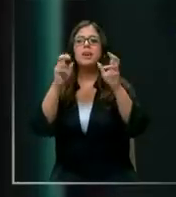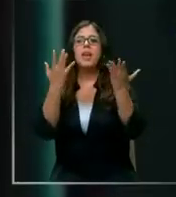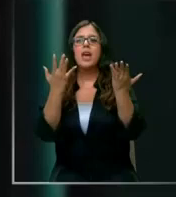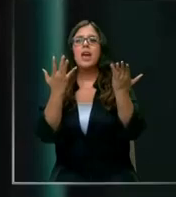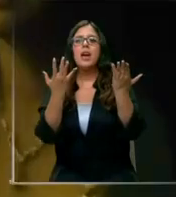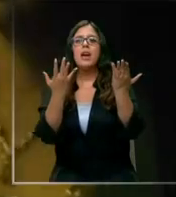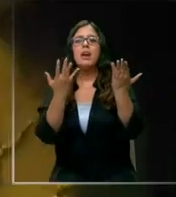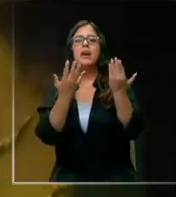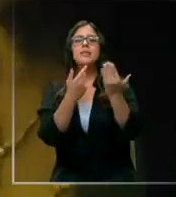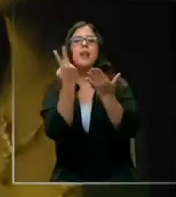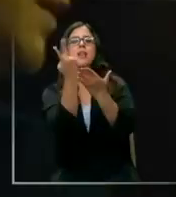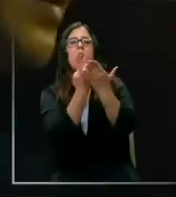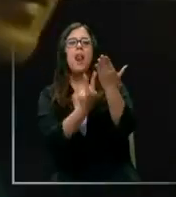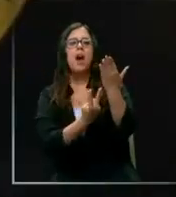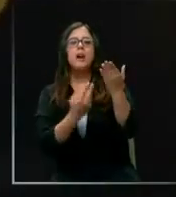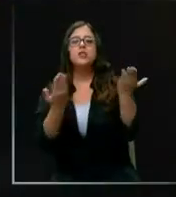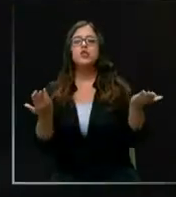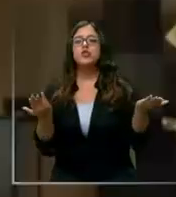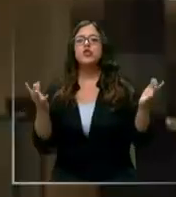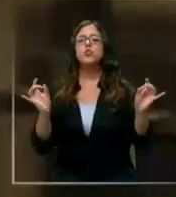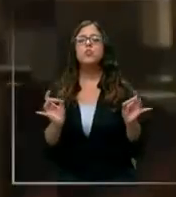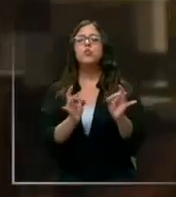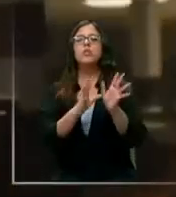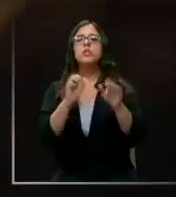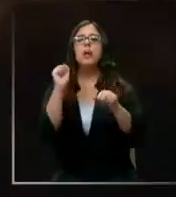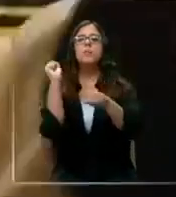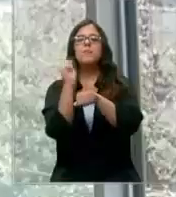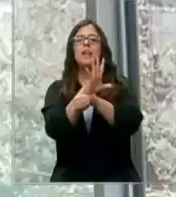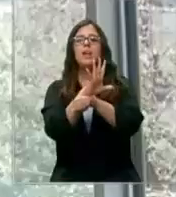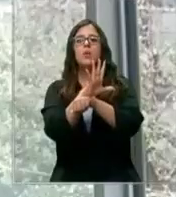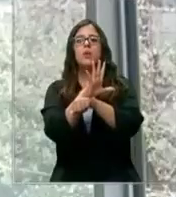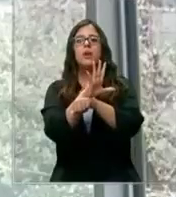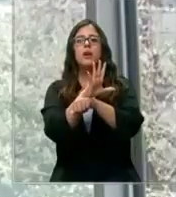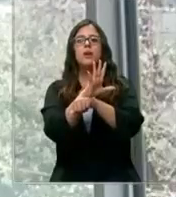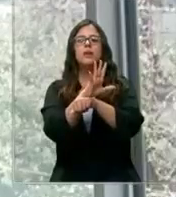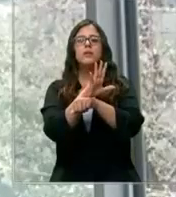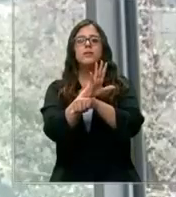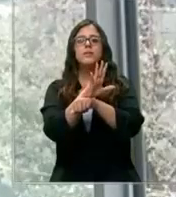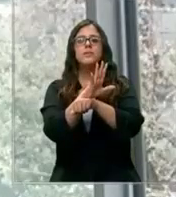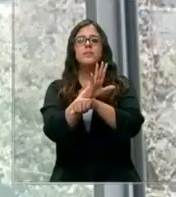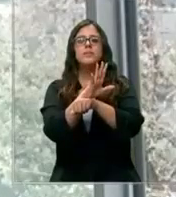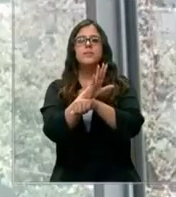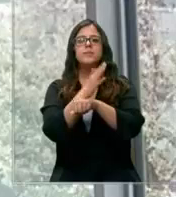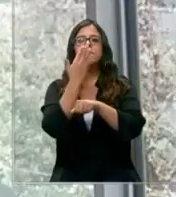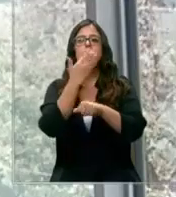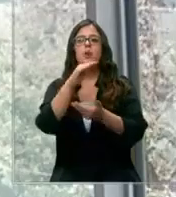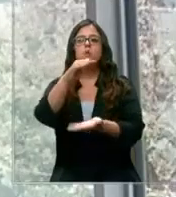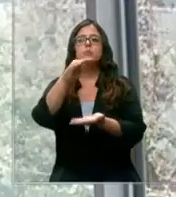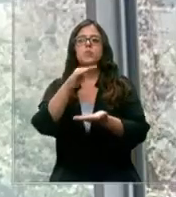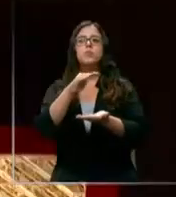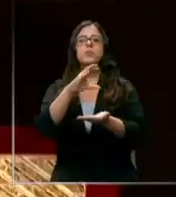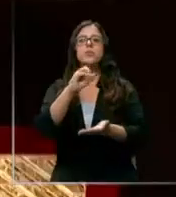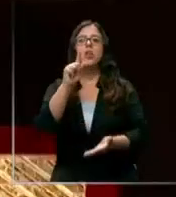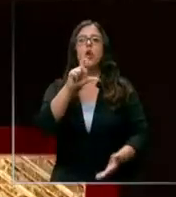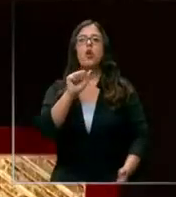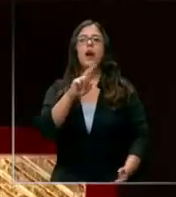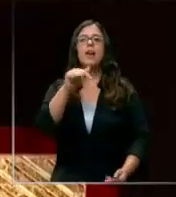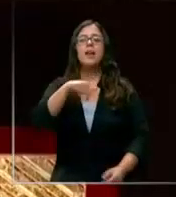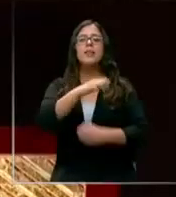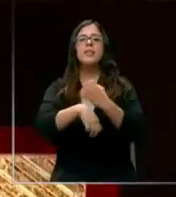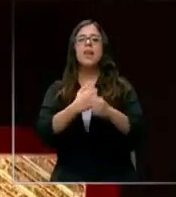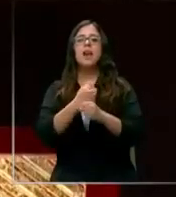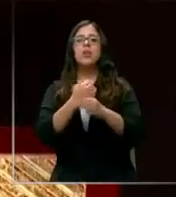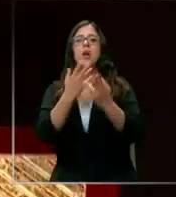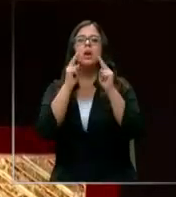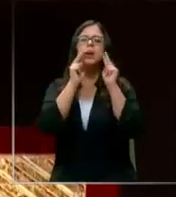yo creo que toda la vez en todas partes puede ser la película que se alce con la estatuilla a Mejor Película en los Oscars de este año. La categoría que se